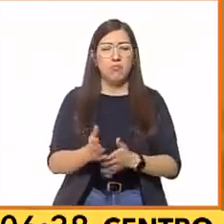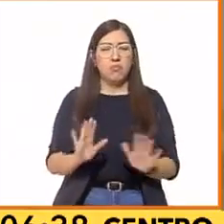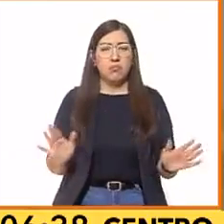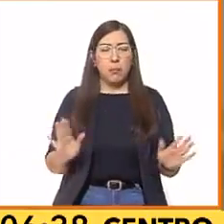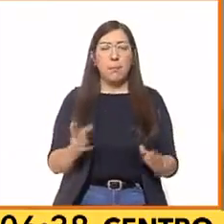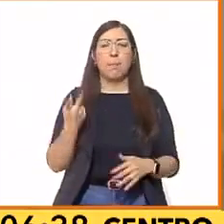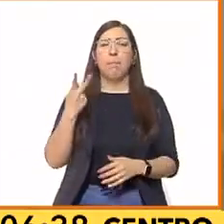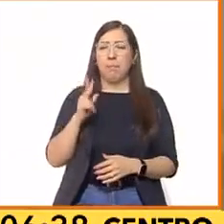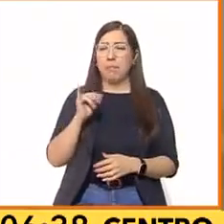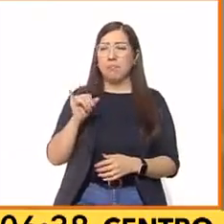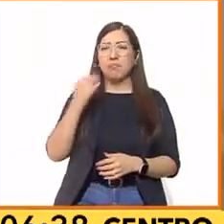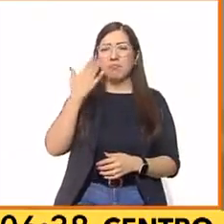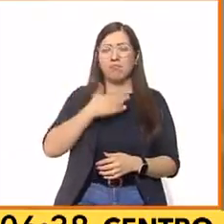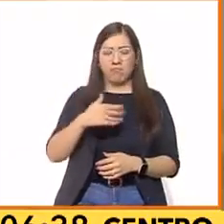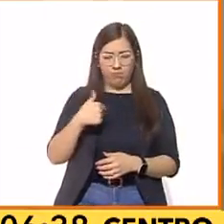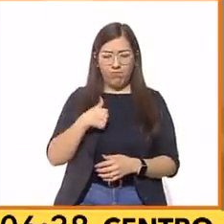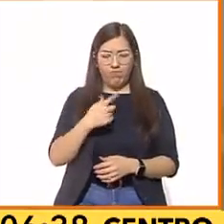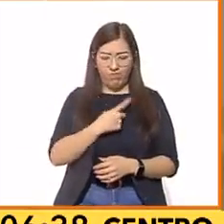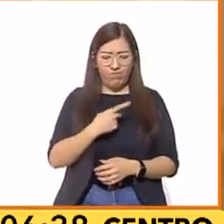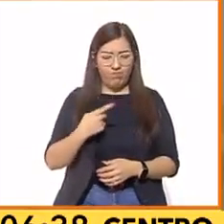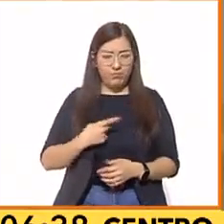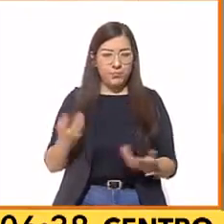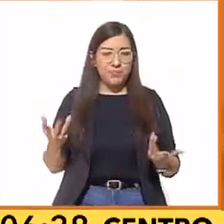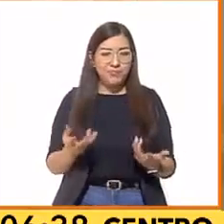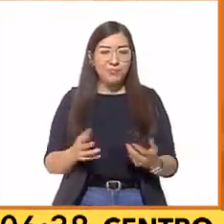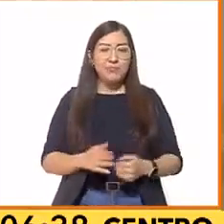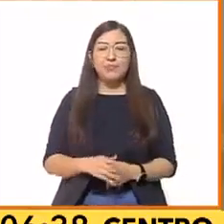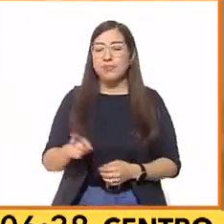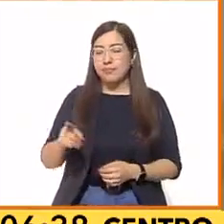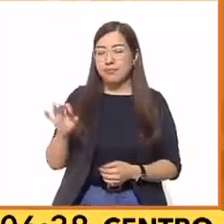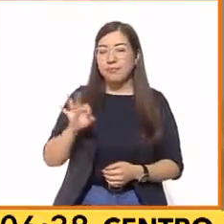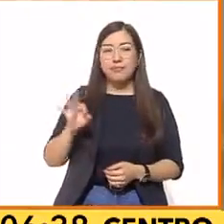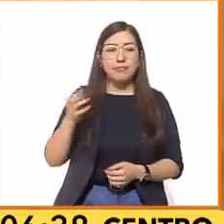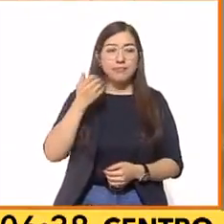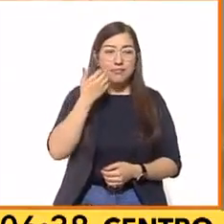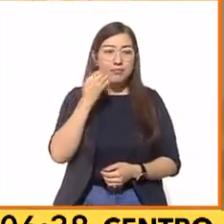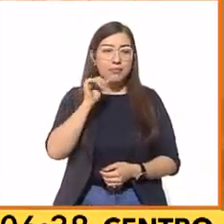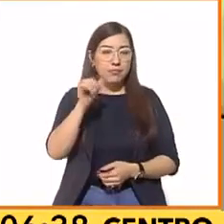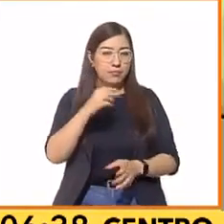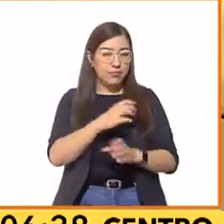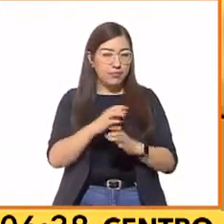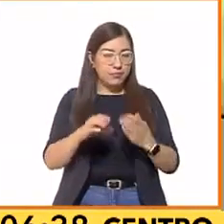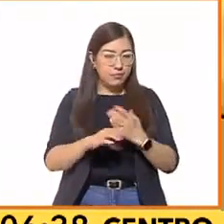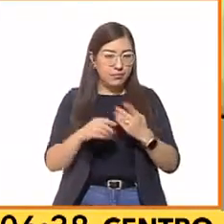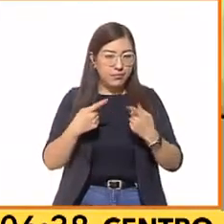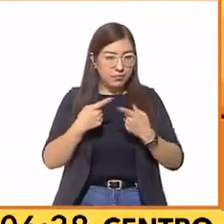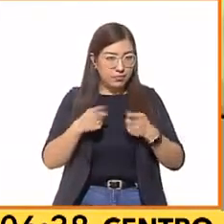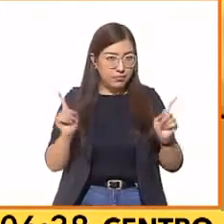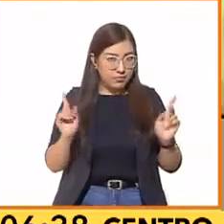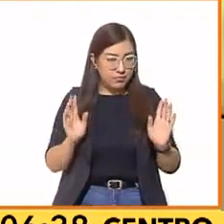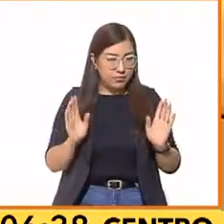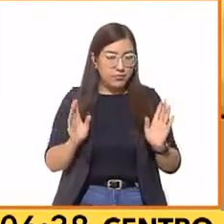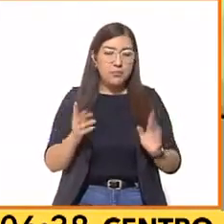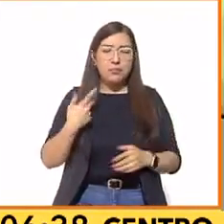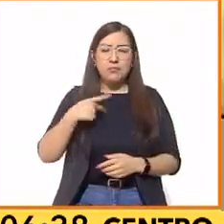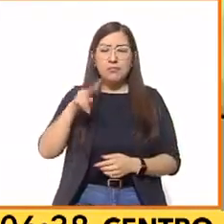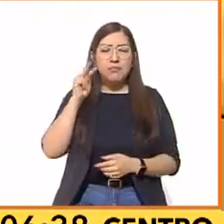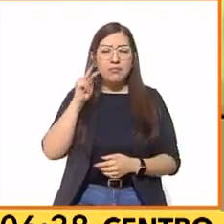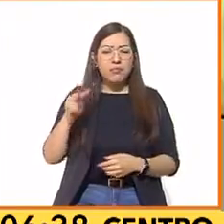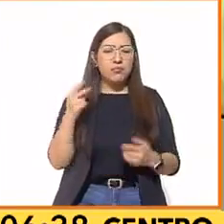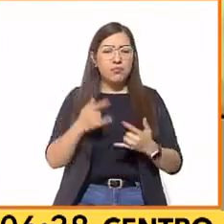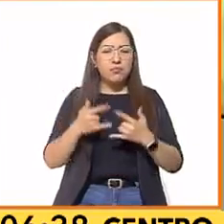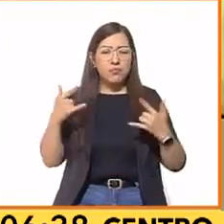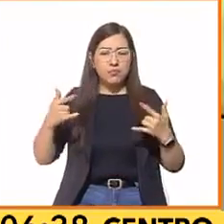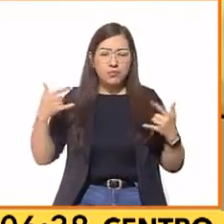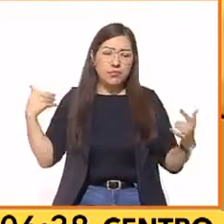Quizá él hubiera querido que hubiera otras circunstancias, ¿no?, más favorables, porque de verdad cuando uno se pone a ver la historia de México